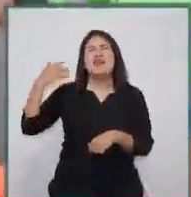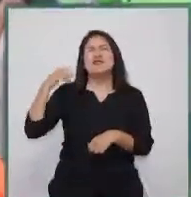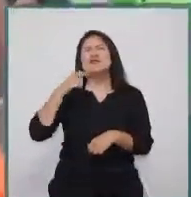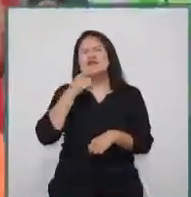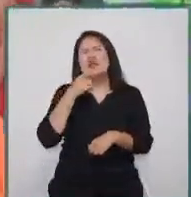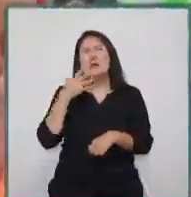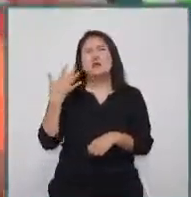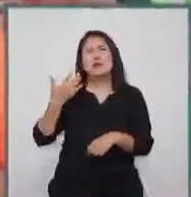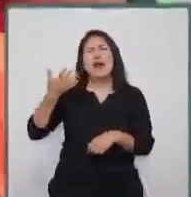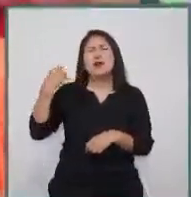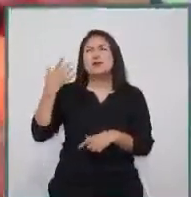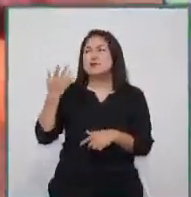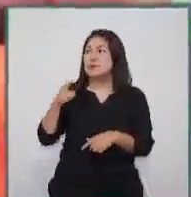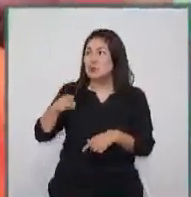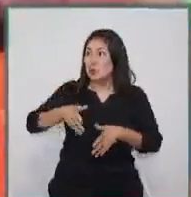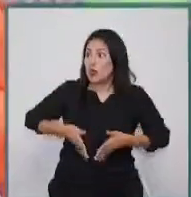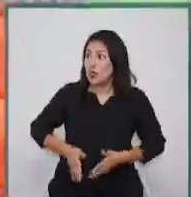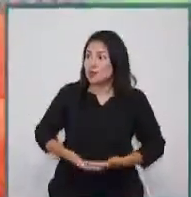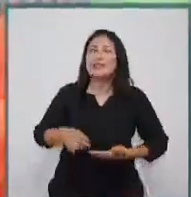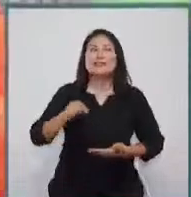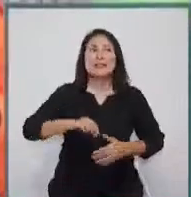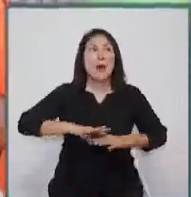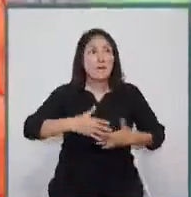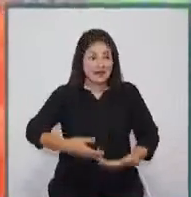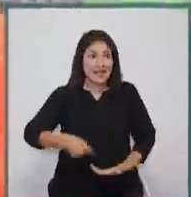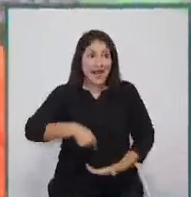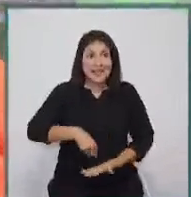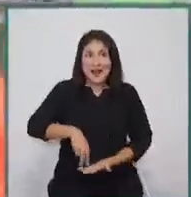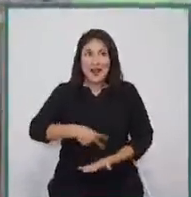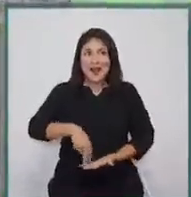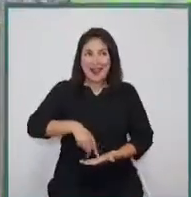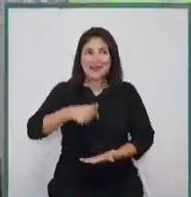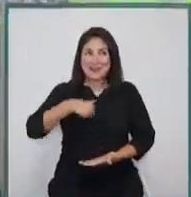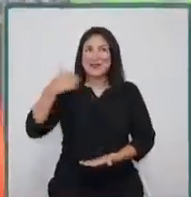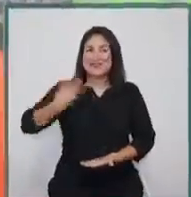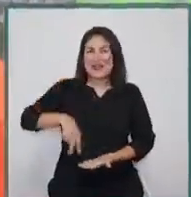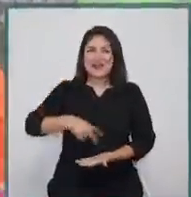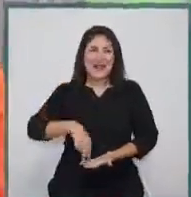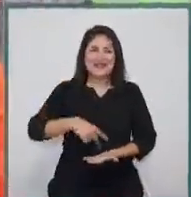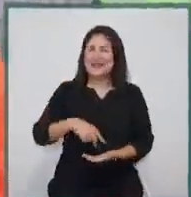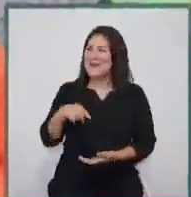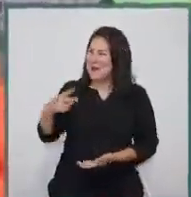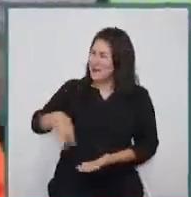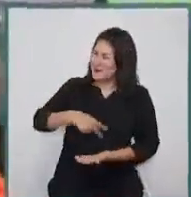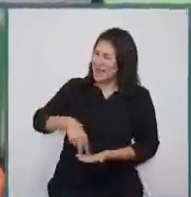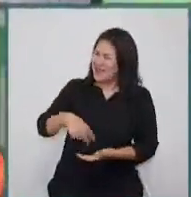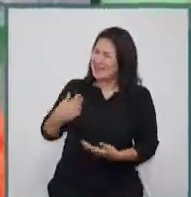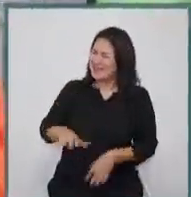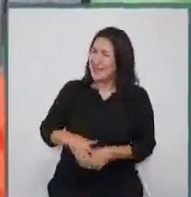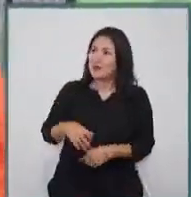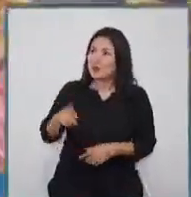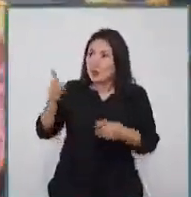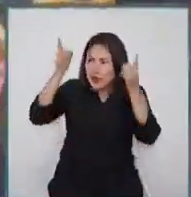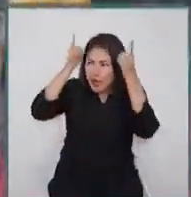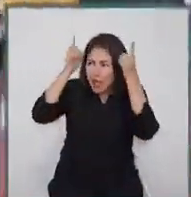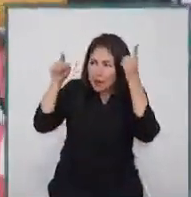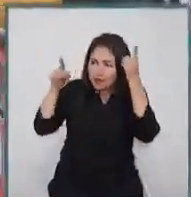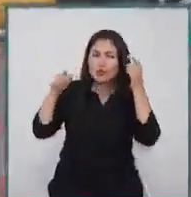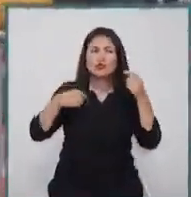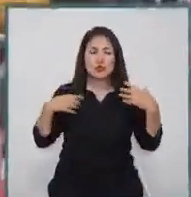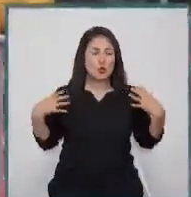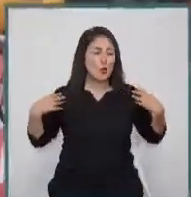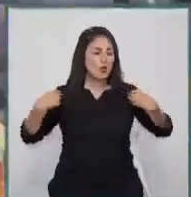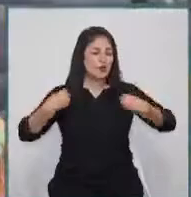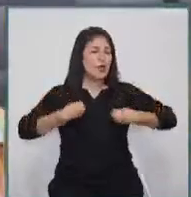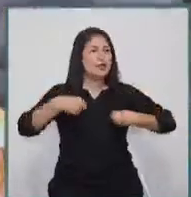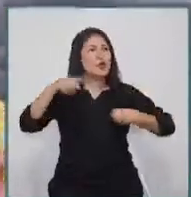Yo desde hace tiempo ya, sin contar. ¿Desde que naciste? Exacto, desde la barriga. Desde la barriga ya estabas participando. ¿Es una diablita?